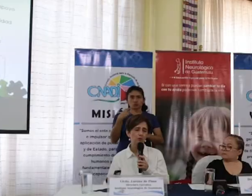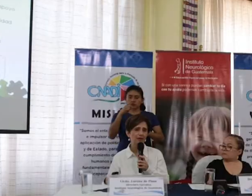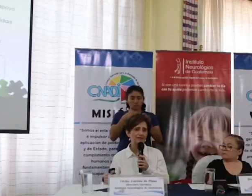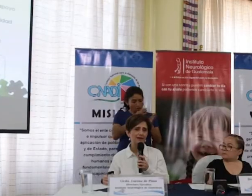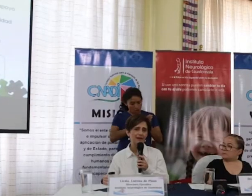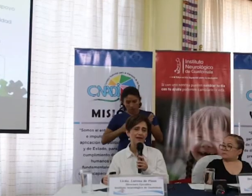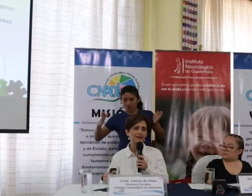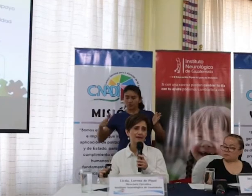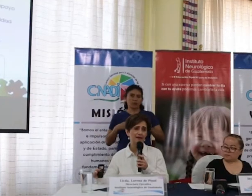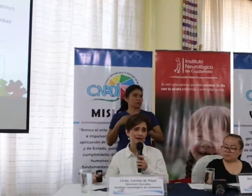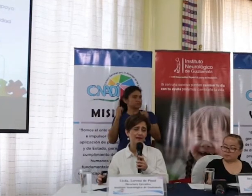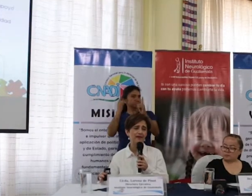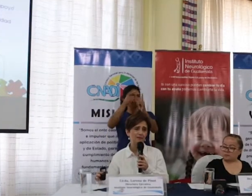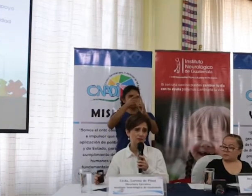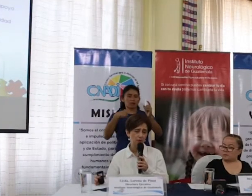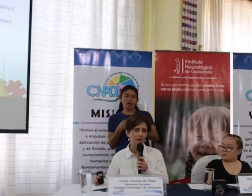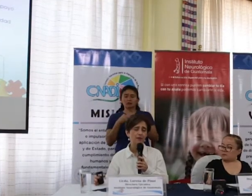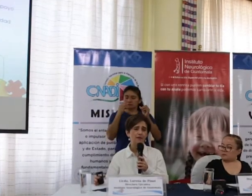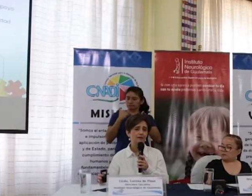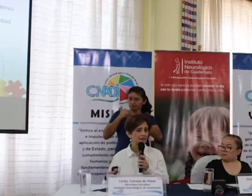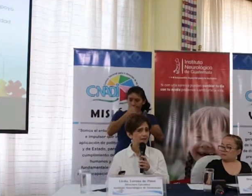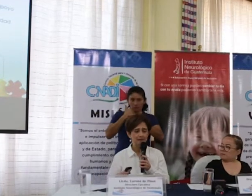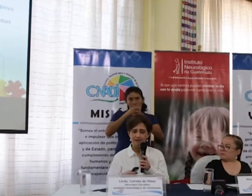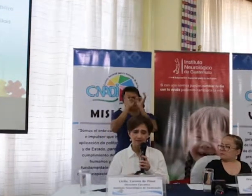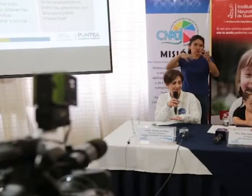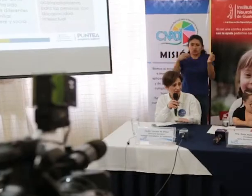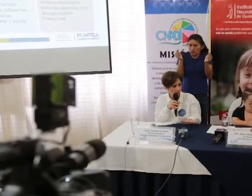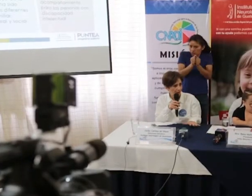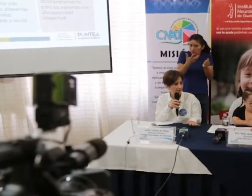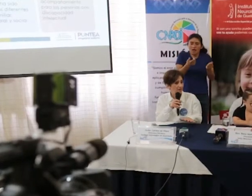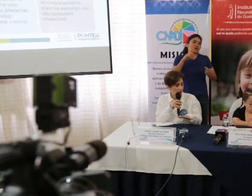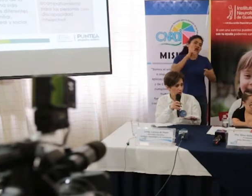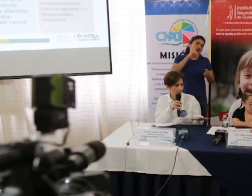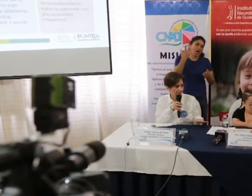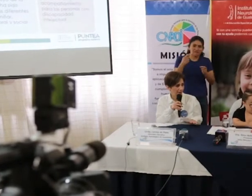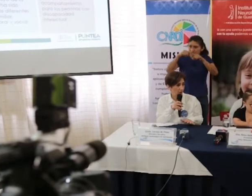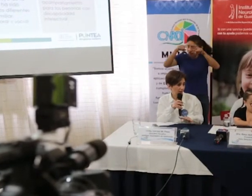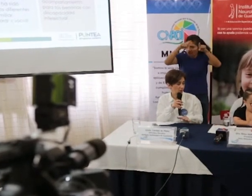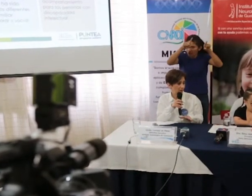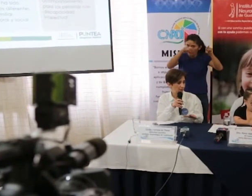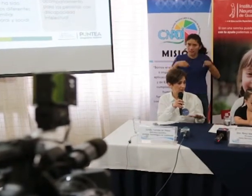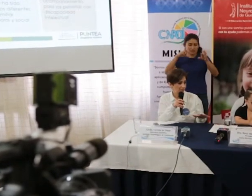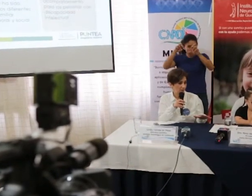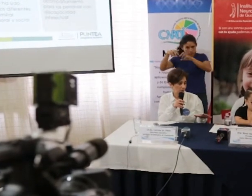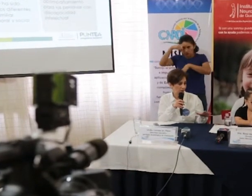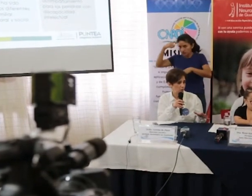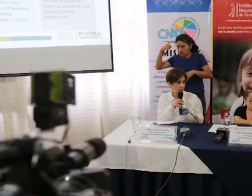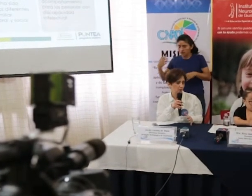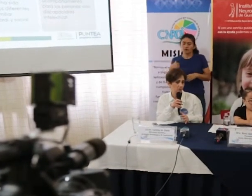se había dado anteriormente, pero no con la misma apertura que este año. Y creo que esto es importante porque